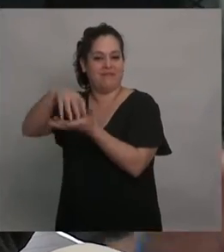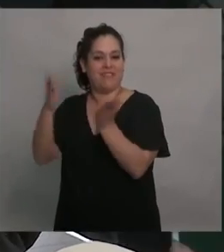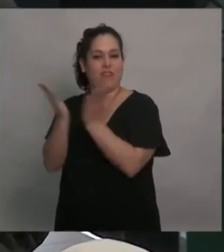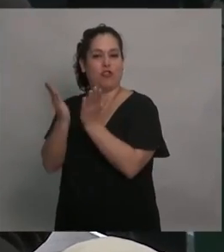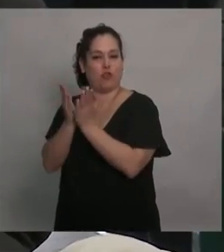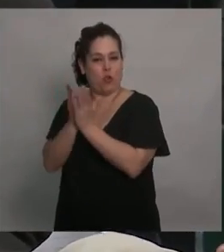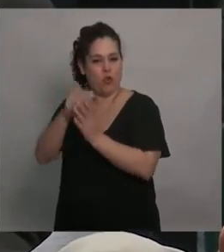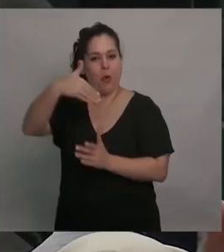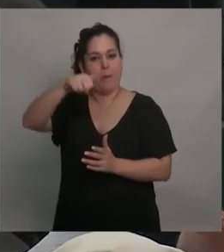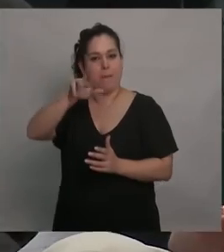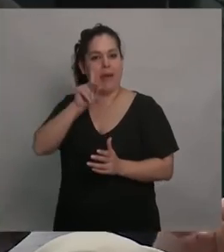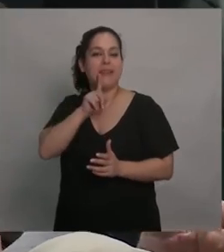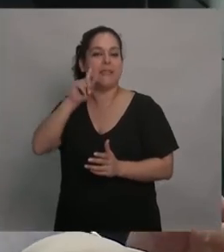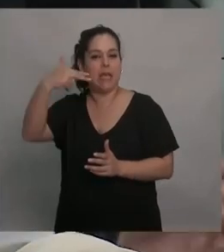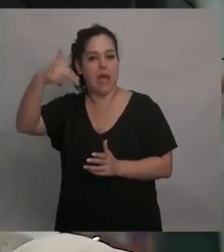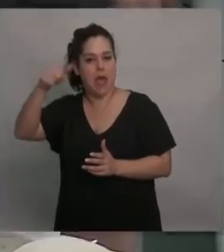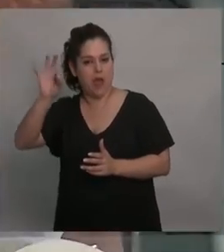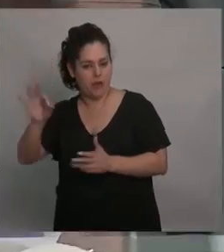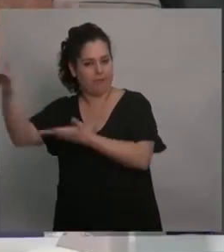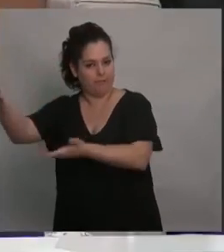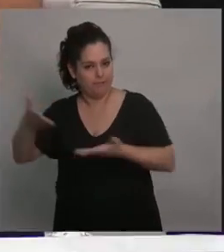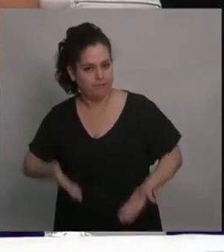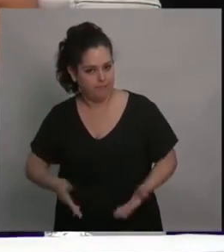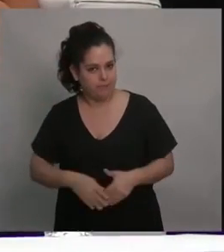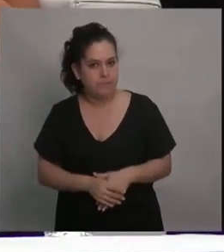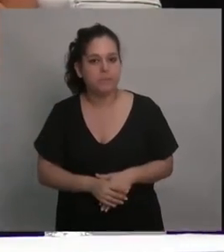esto. Adelante, Ana.